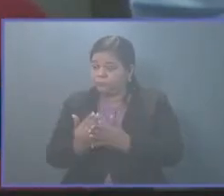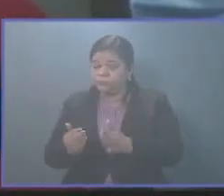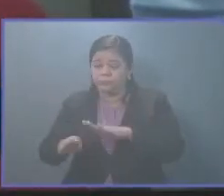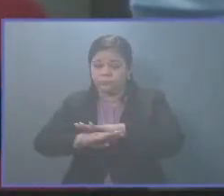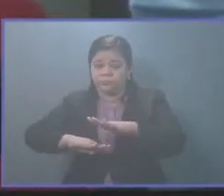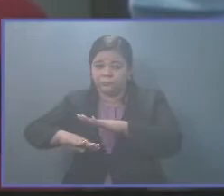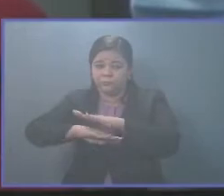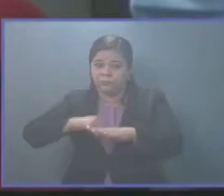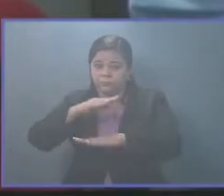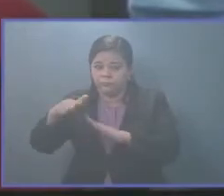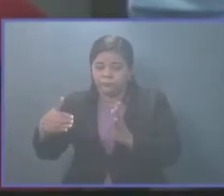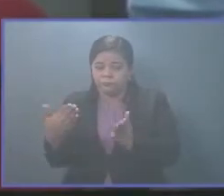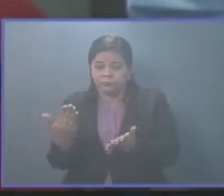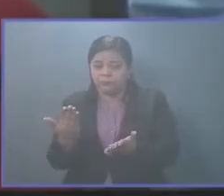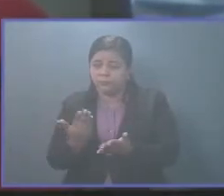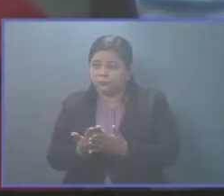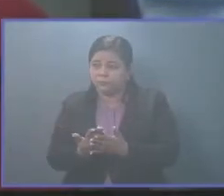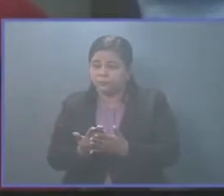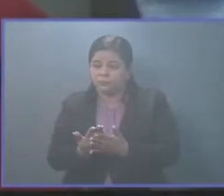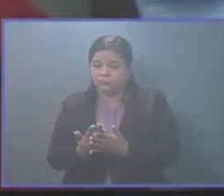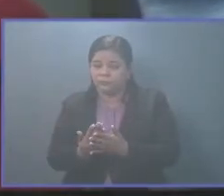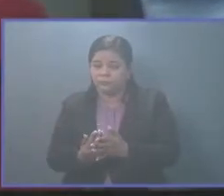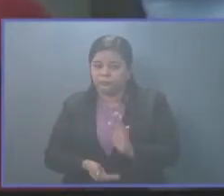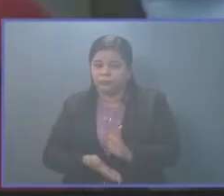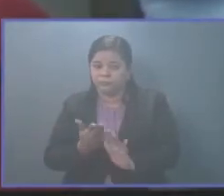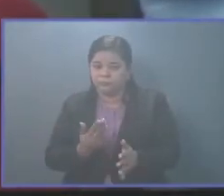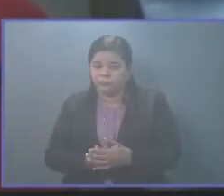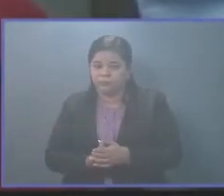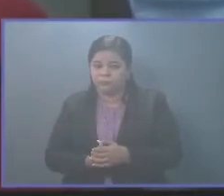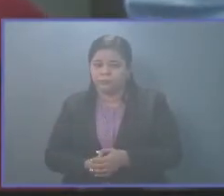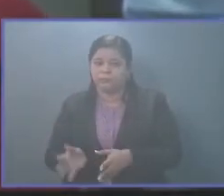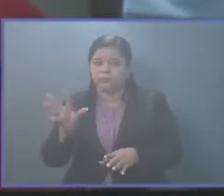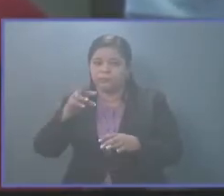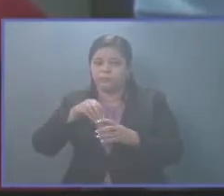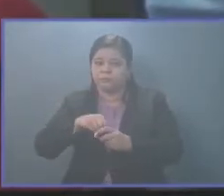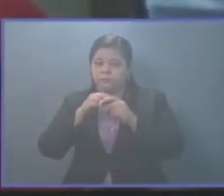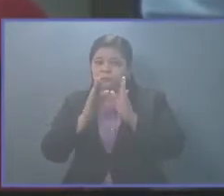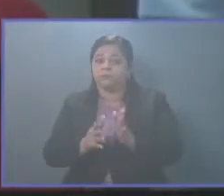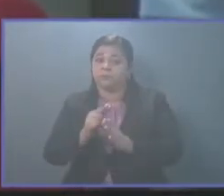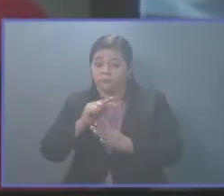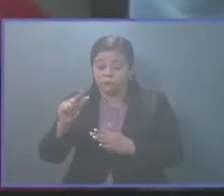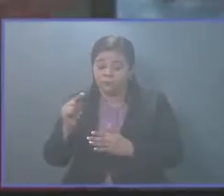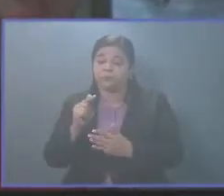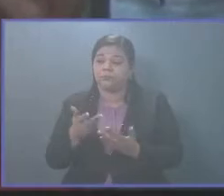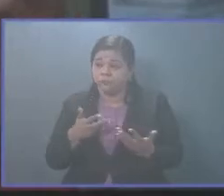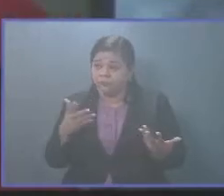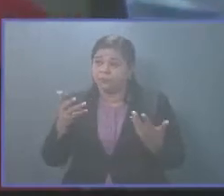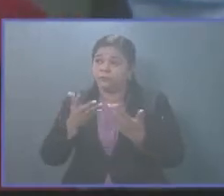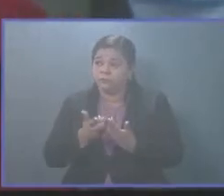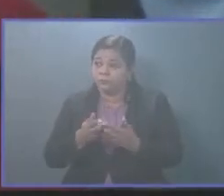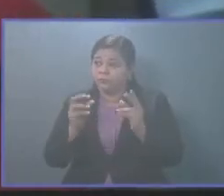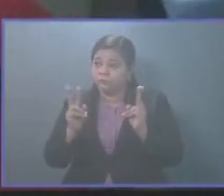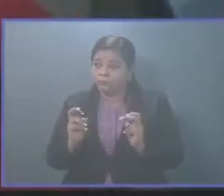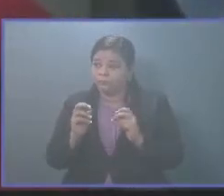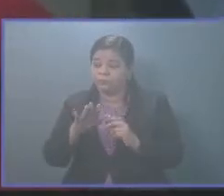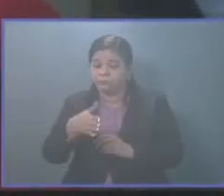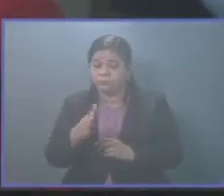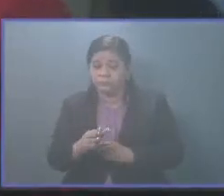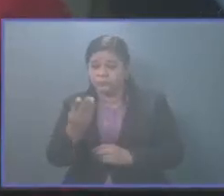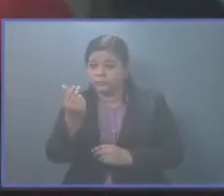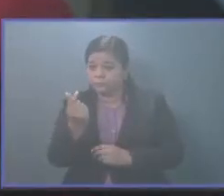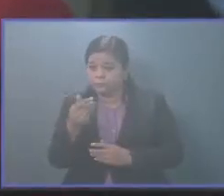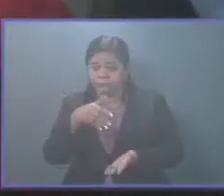base de la documentación, de la evidencia que tiene esta comisión respecto al manejo de los fondos